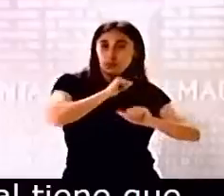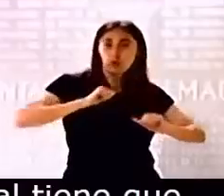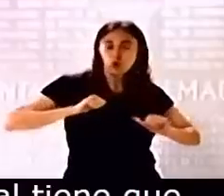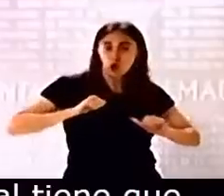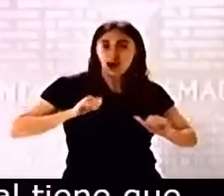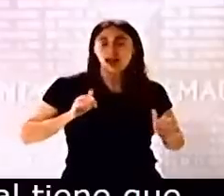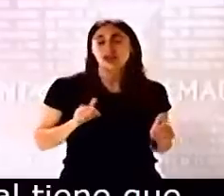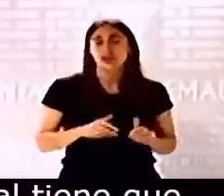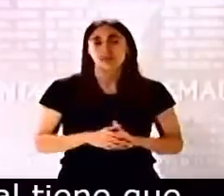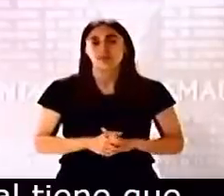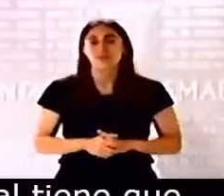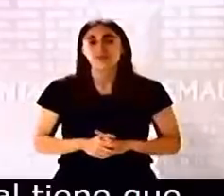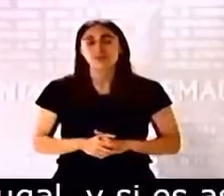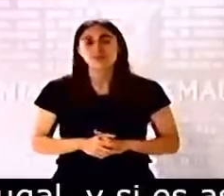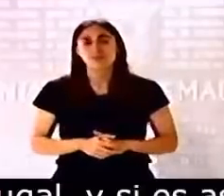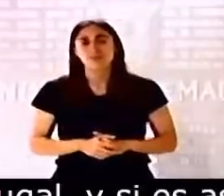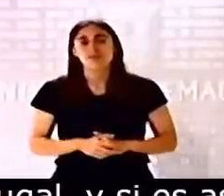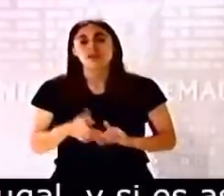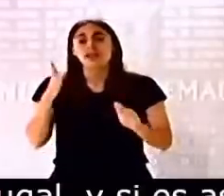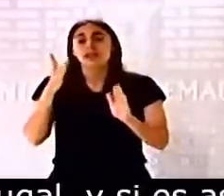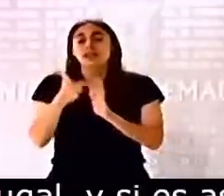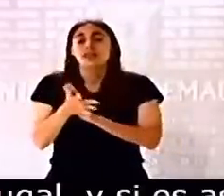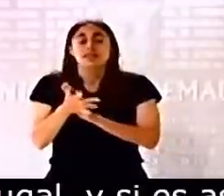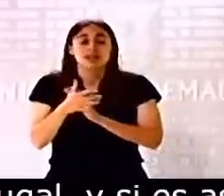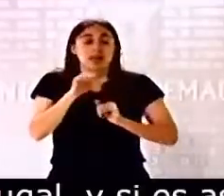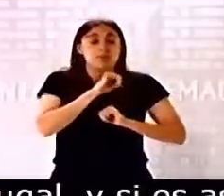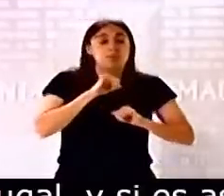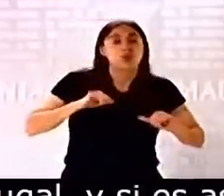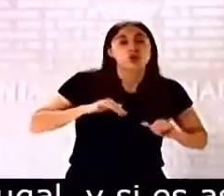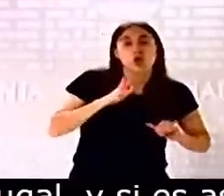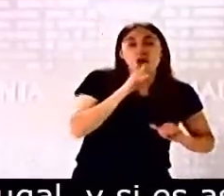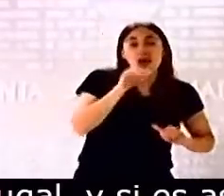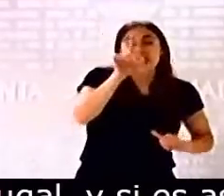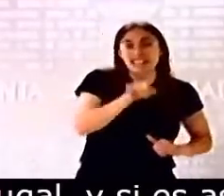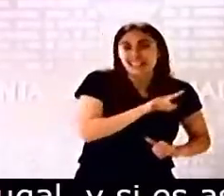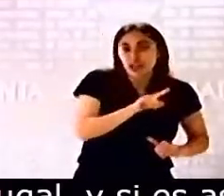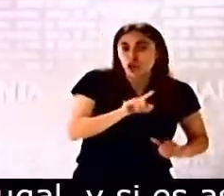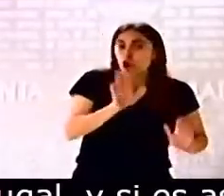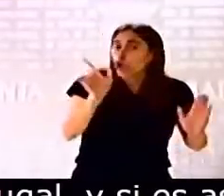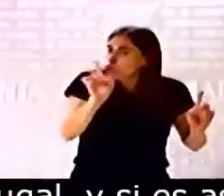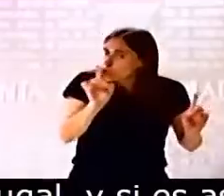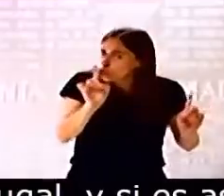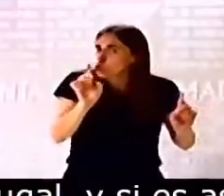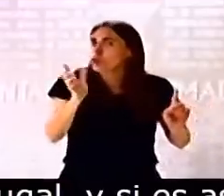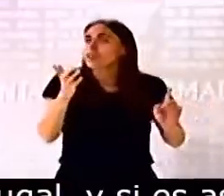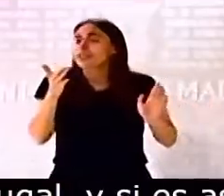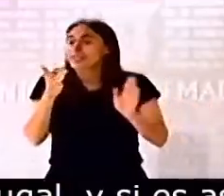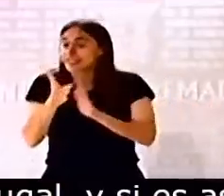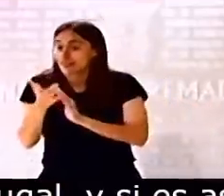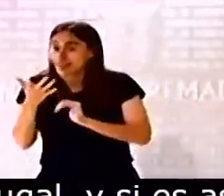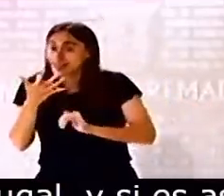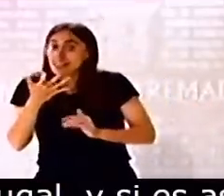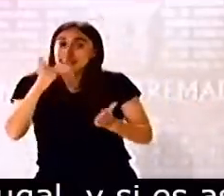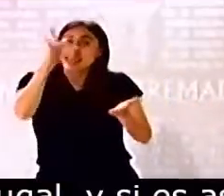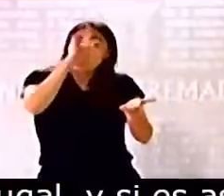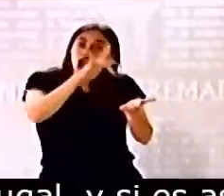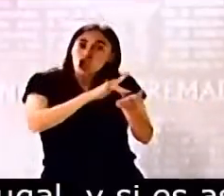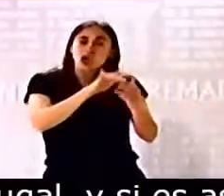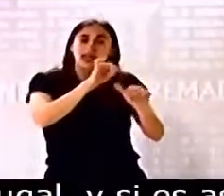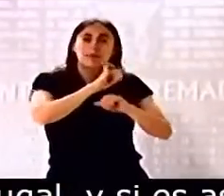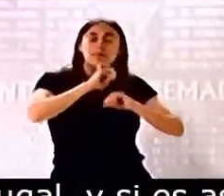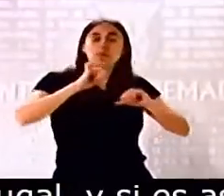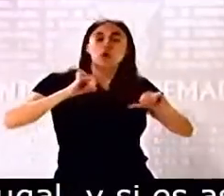O sea, no es que estén o no estén en Portugal ahora, es que si han ido a Portugal y han tenido contactos en la